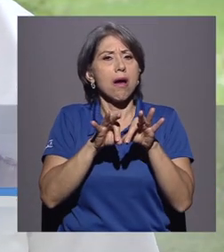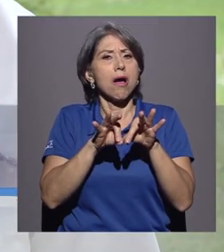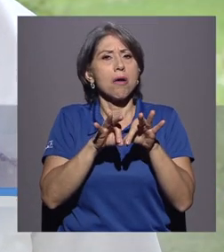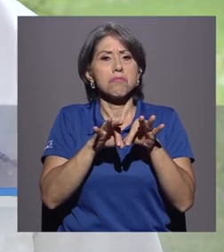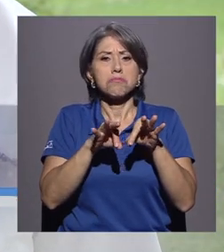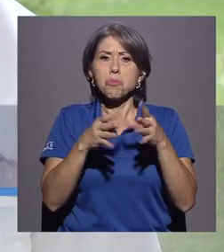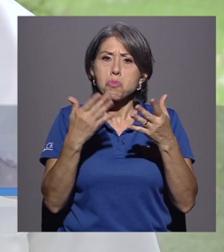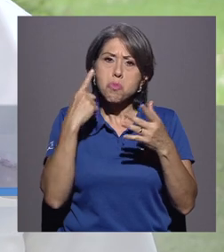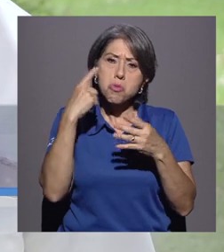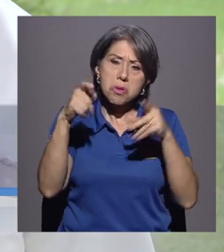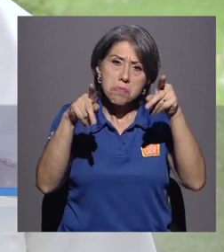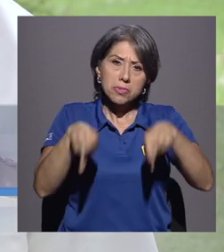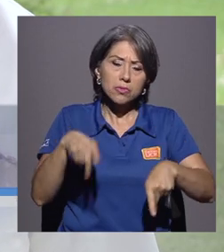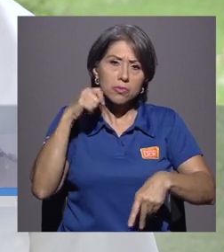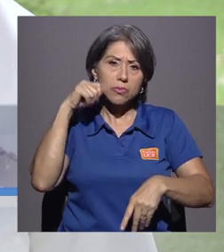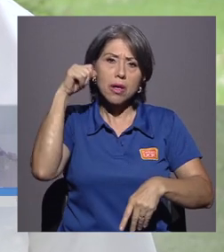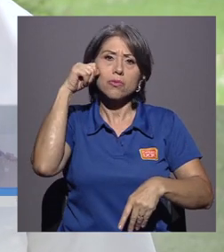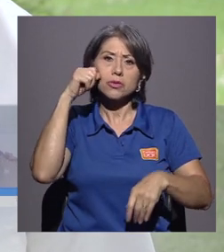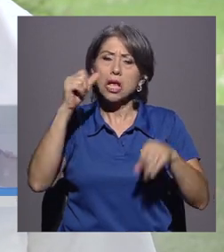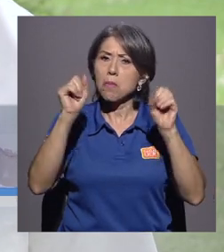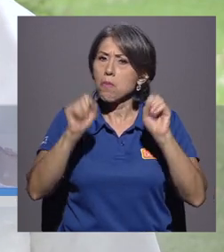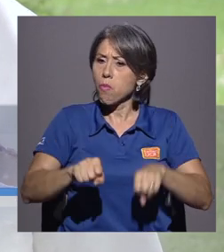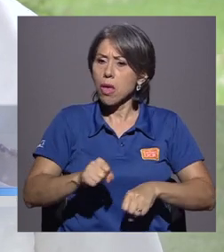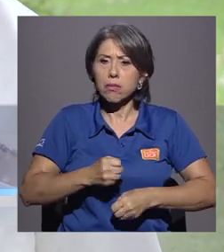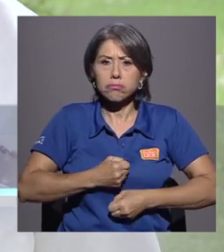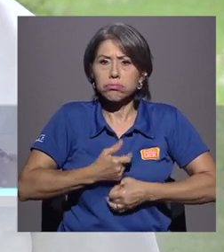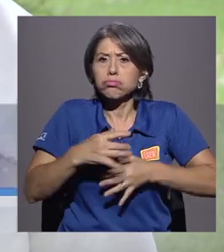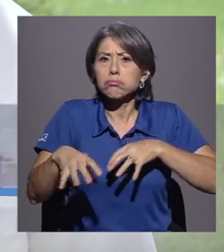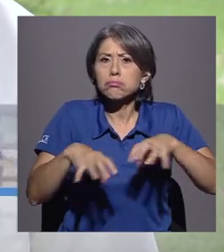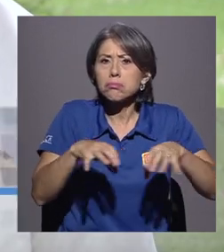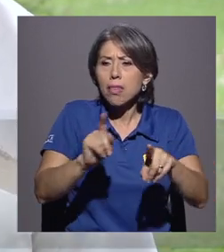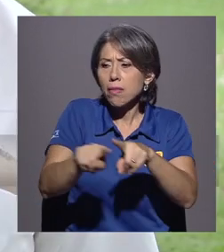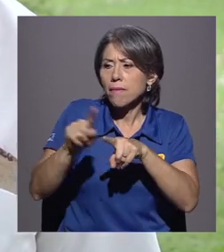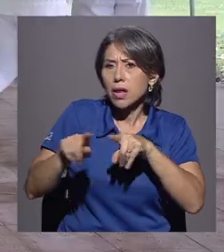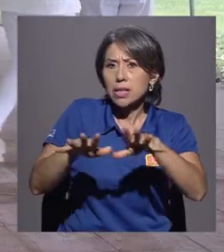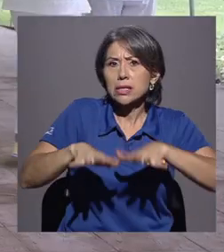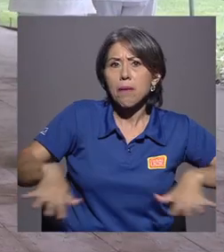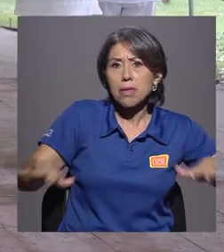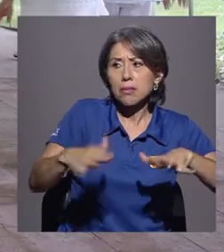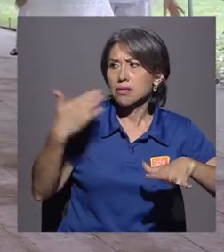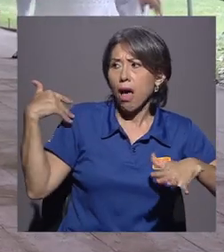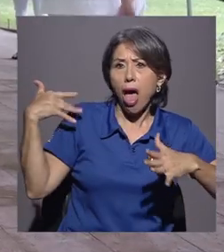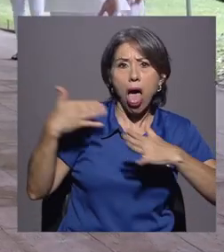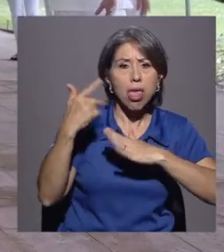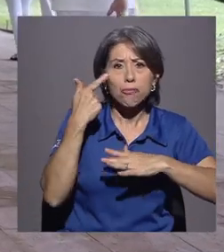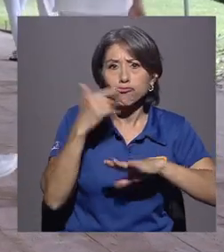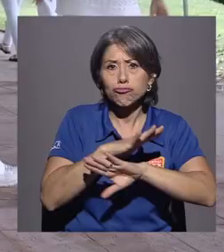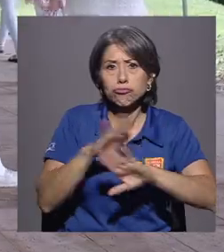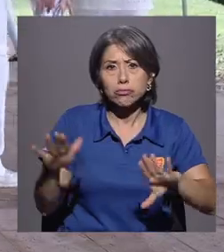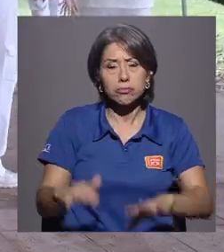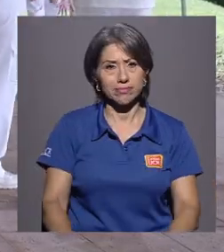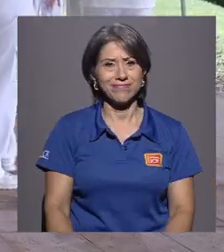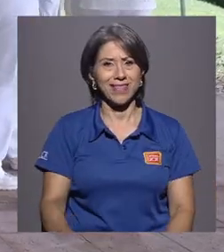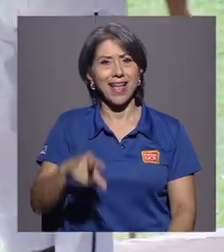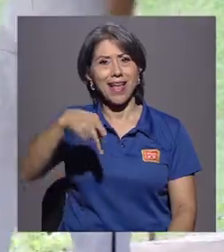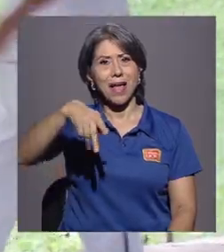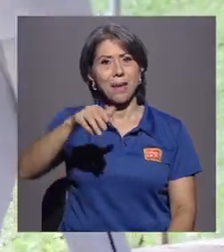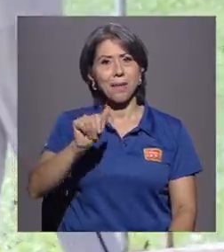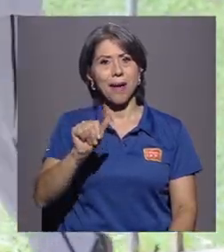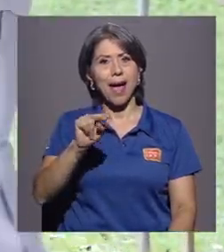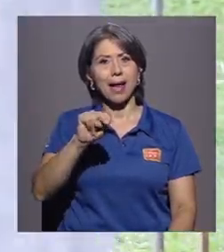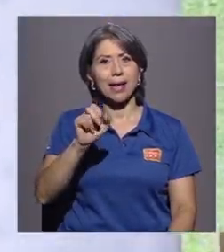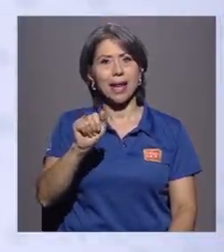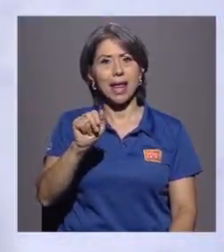oportunidad la persona adulta a desenvolverse en otros ambientes que no ha conocido lapan